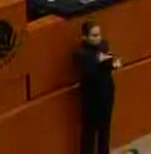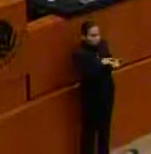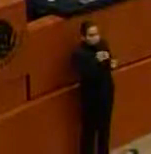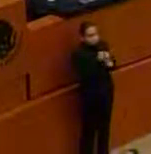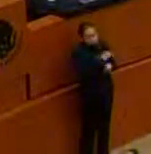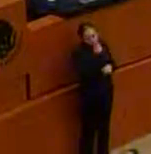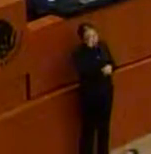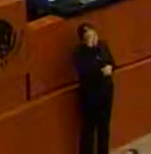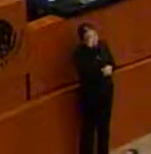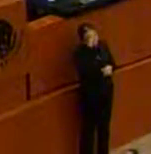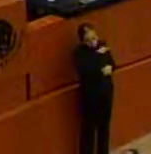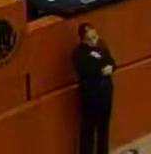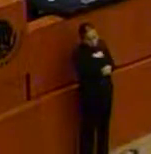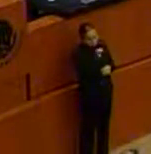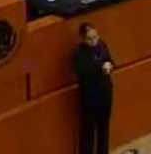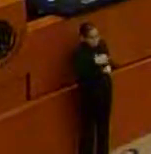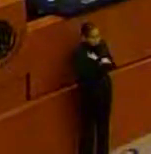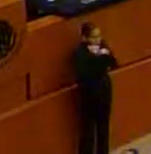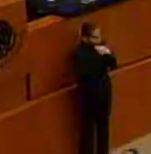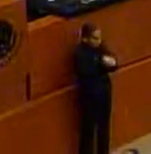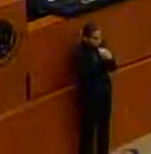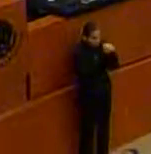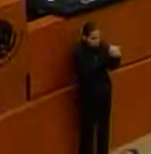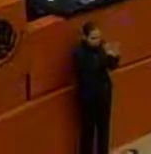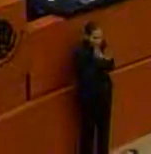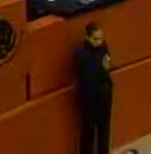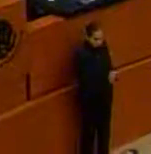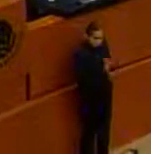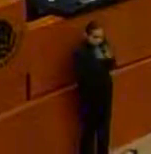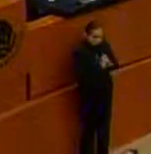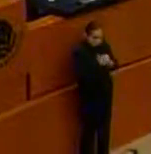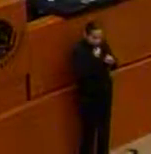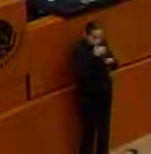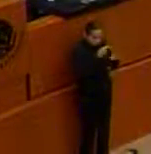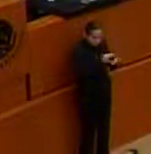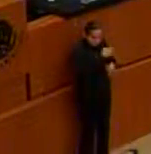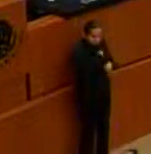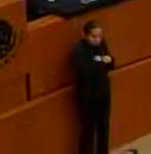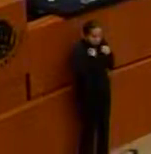y desde entonces se dijo asegurar ciertos mínimos de bienestar.